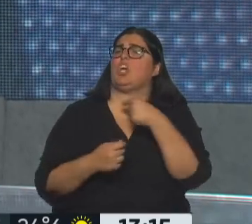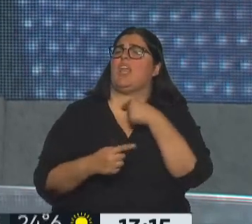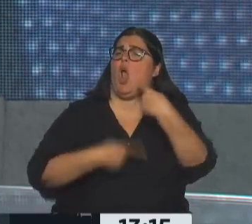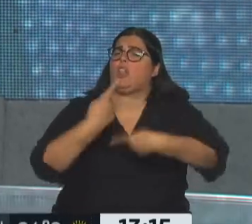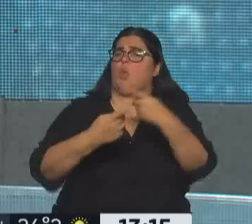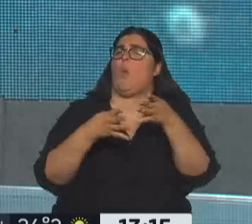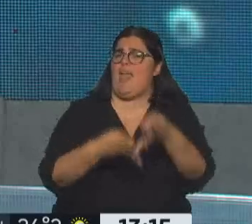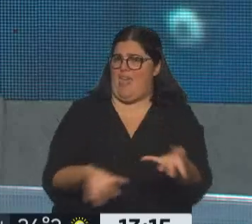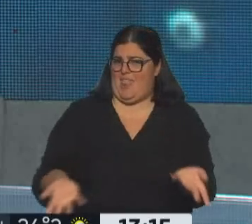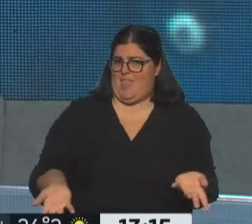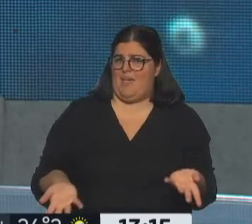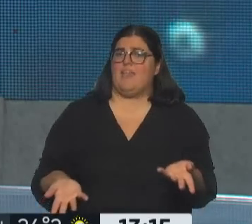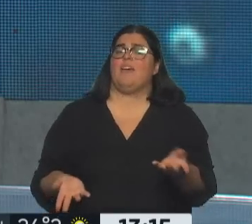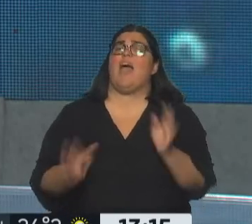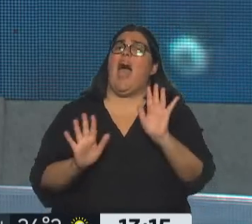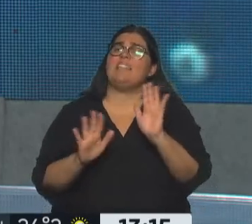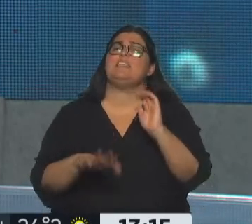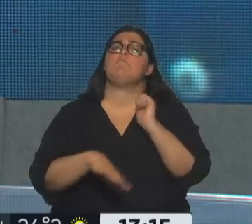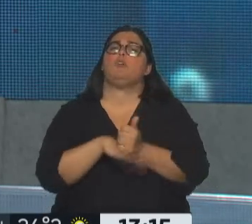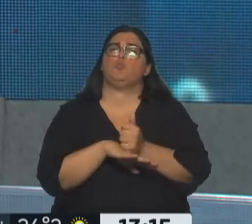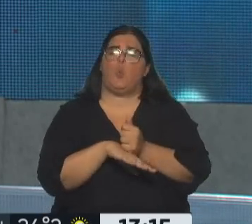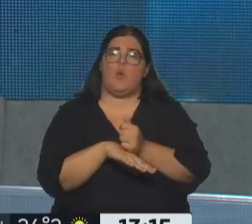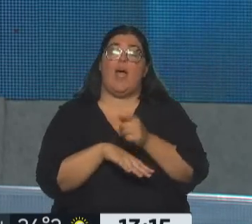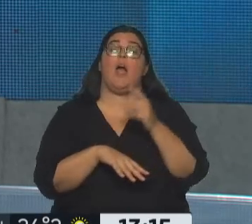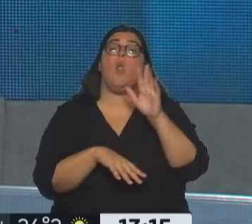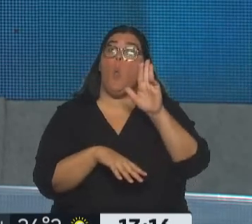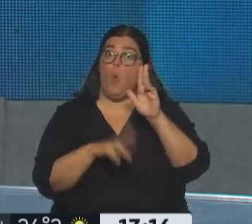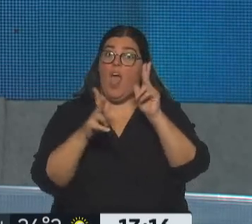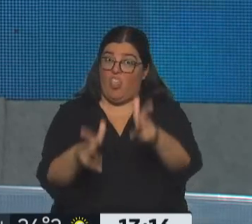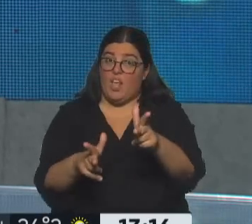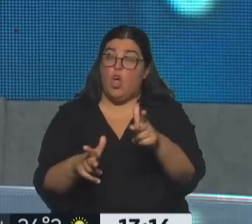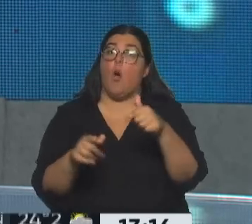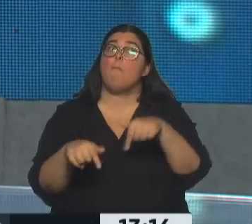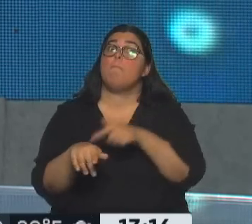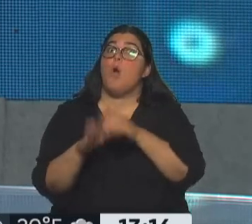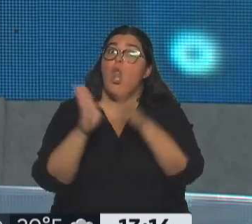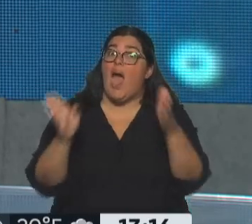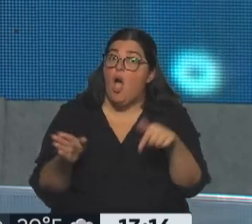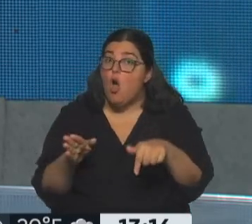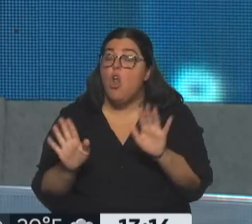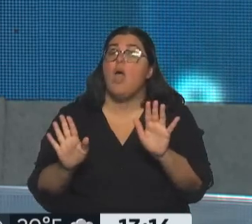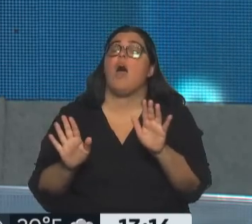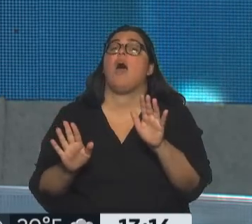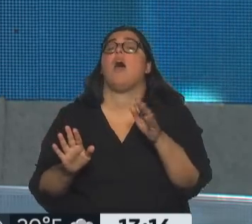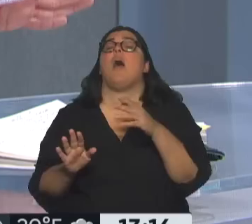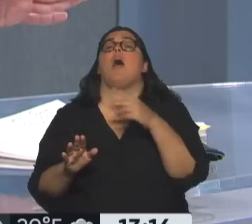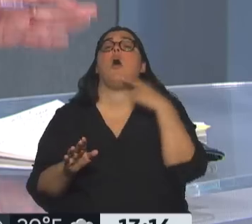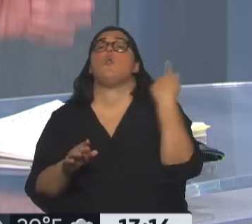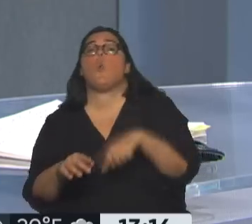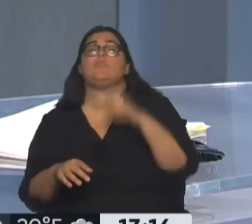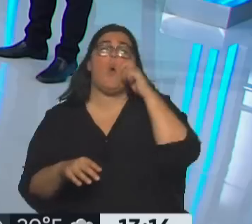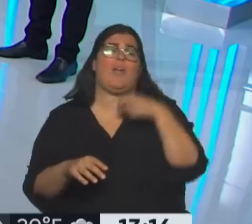esta fue la posición, fue lo que dijo Lula. Lula dijo, por ahora, Rusia y Ucrania no quieren terminar la